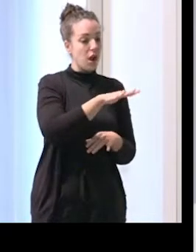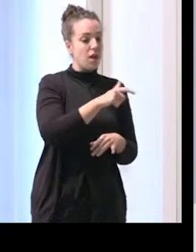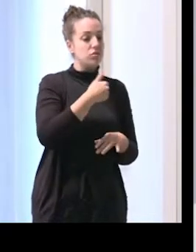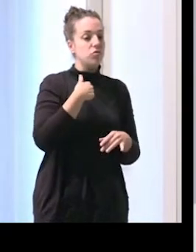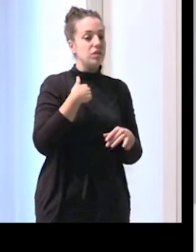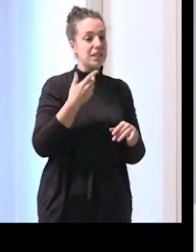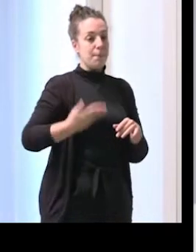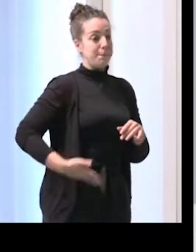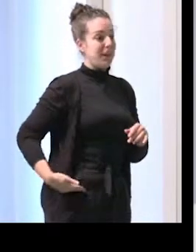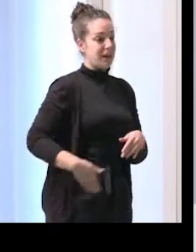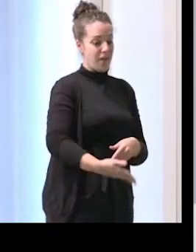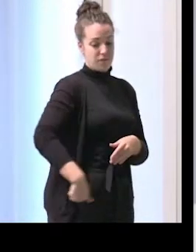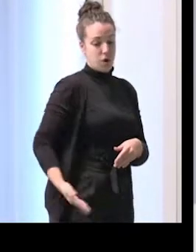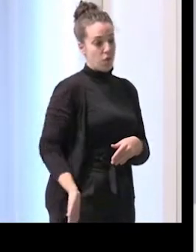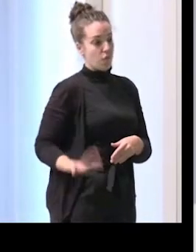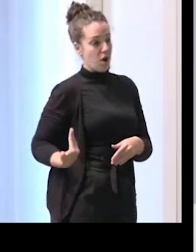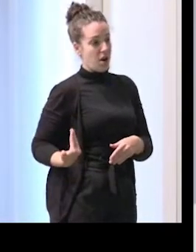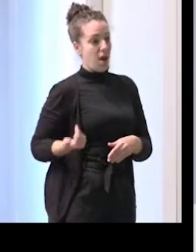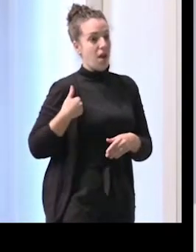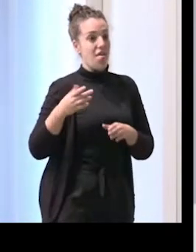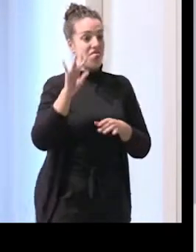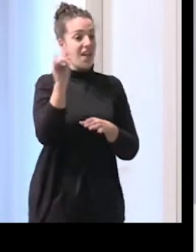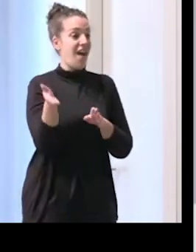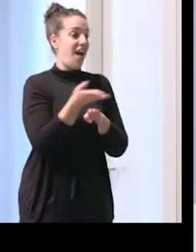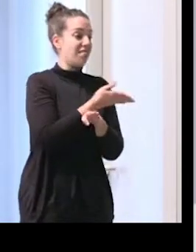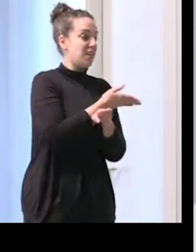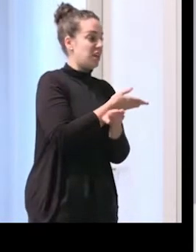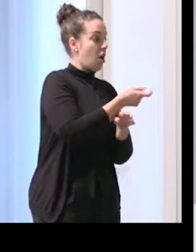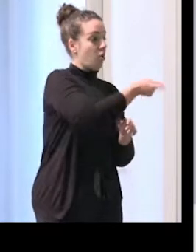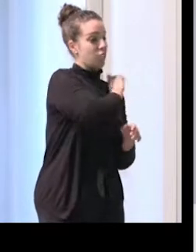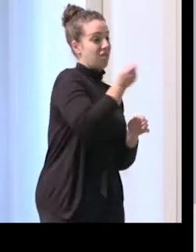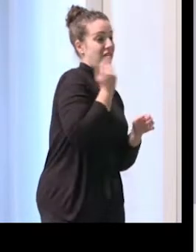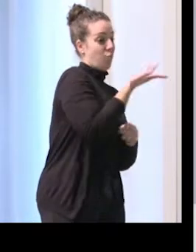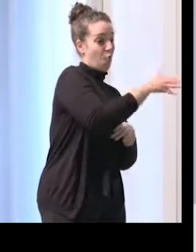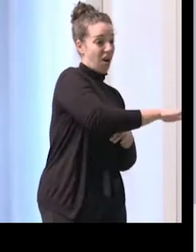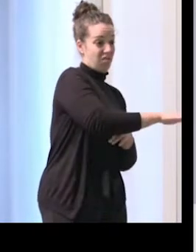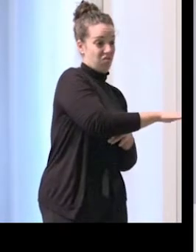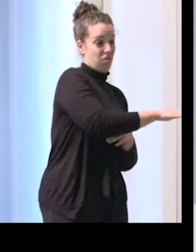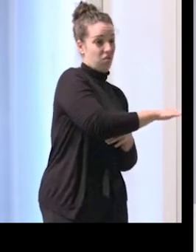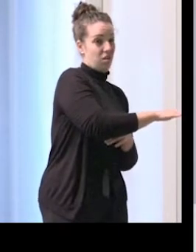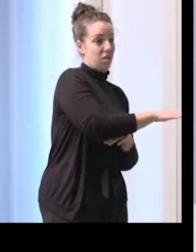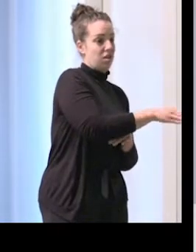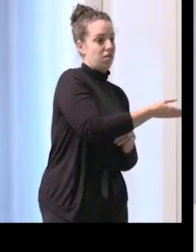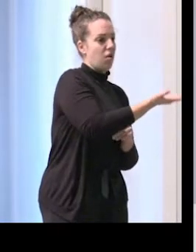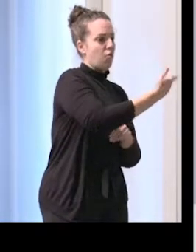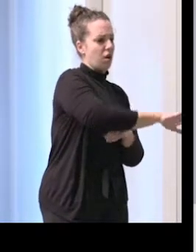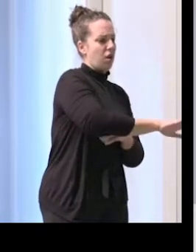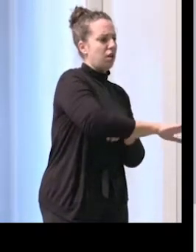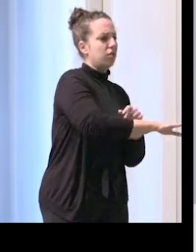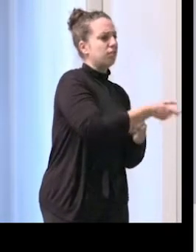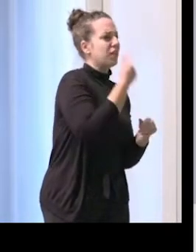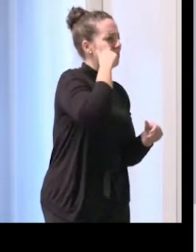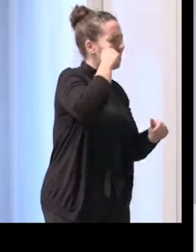pudieron amputar la pierna y unos días antes había fallecido un esclavo de tracción árabe, era piel